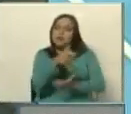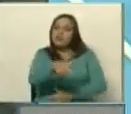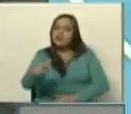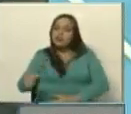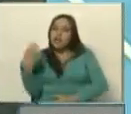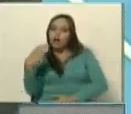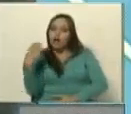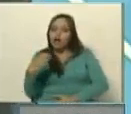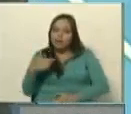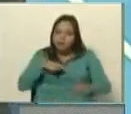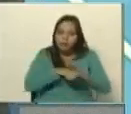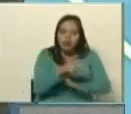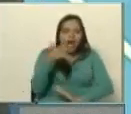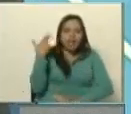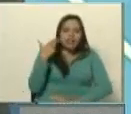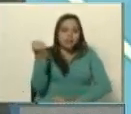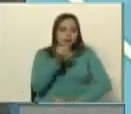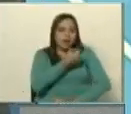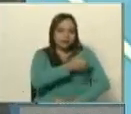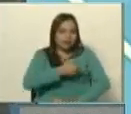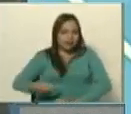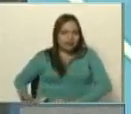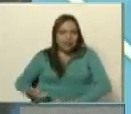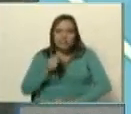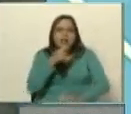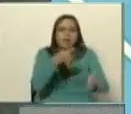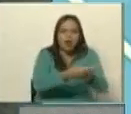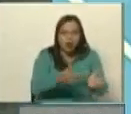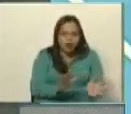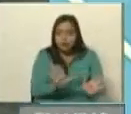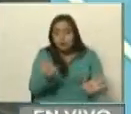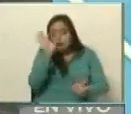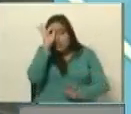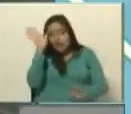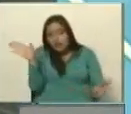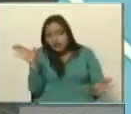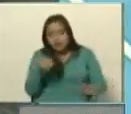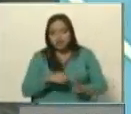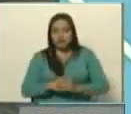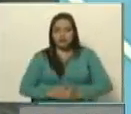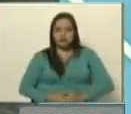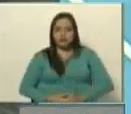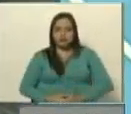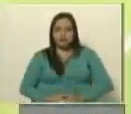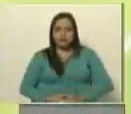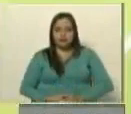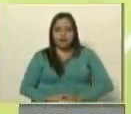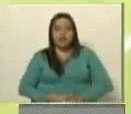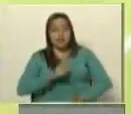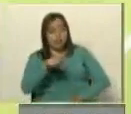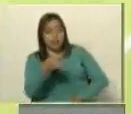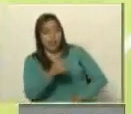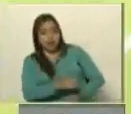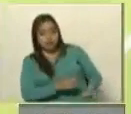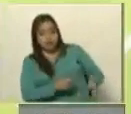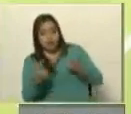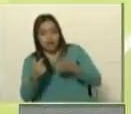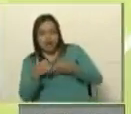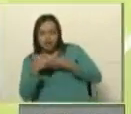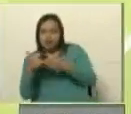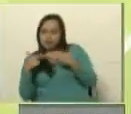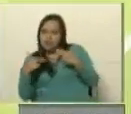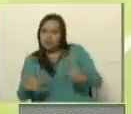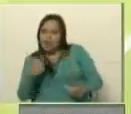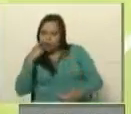colombianos? No se sabe. Inclusive Duque mandó a una ayuda humanitaria para Ucrania. Y uno se